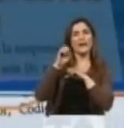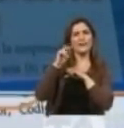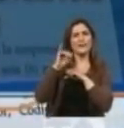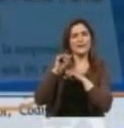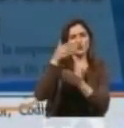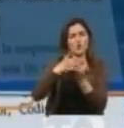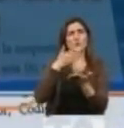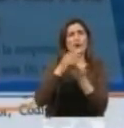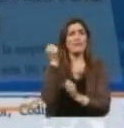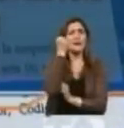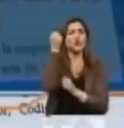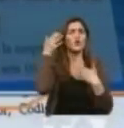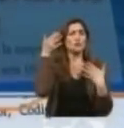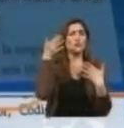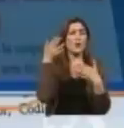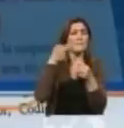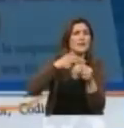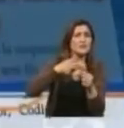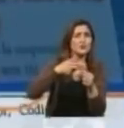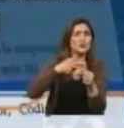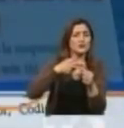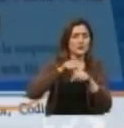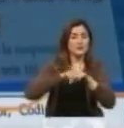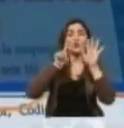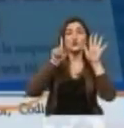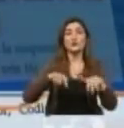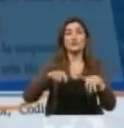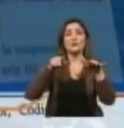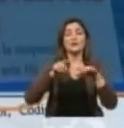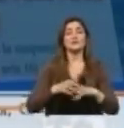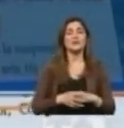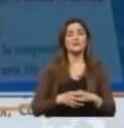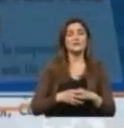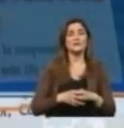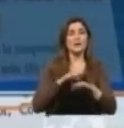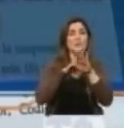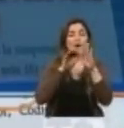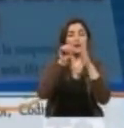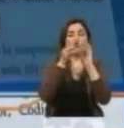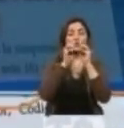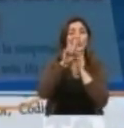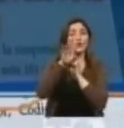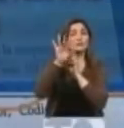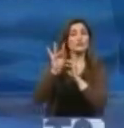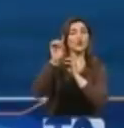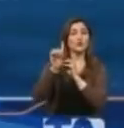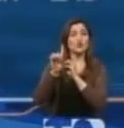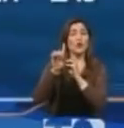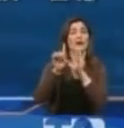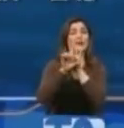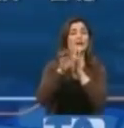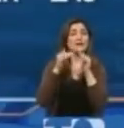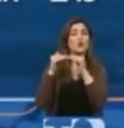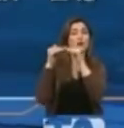con la suspensión de sus derechos políticos o de participación por el lapso de 6 meses, al amparo de lo previsto en el artículo 281 del Código